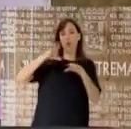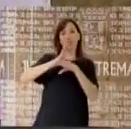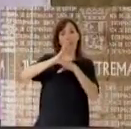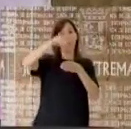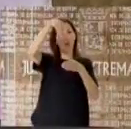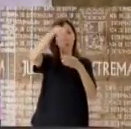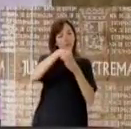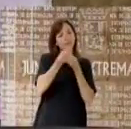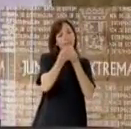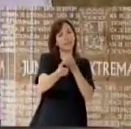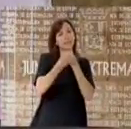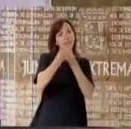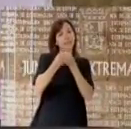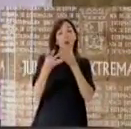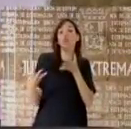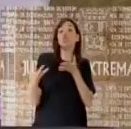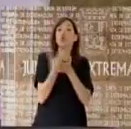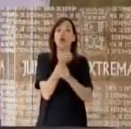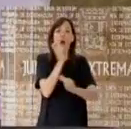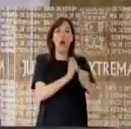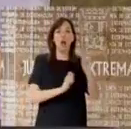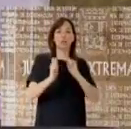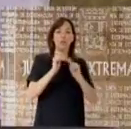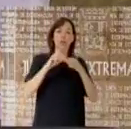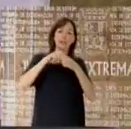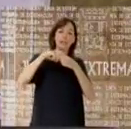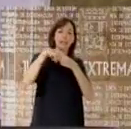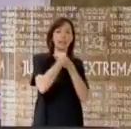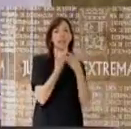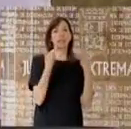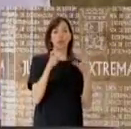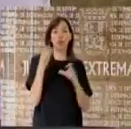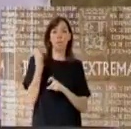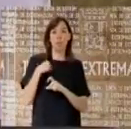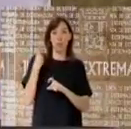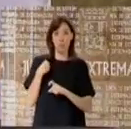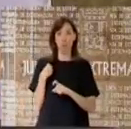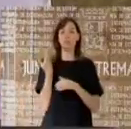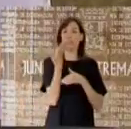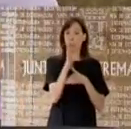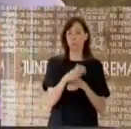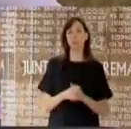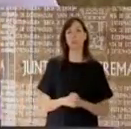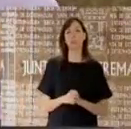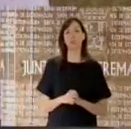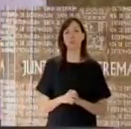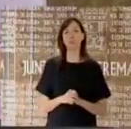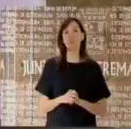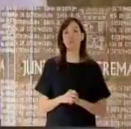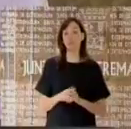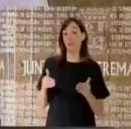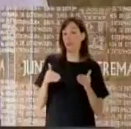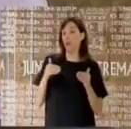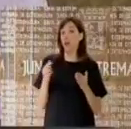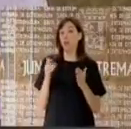estaban todas las asociaciones que representan al sector. Ahora mismo, el día 18 de mayo,